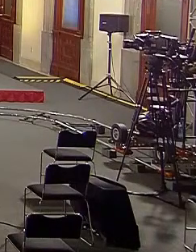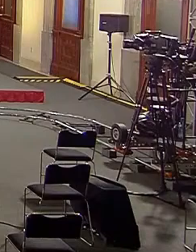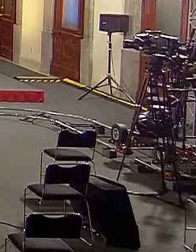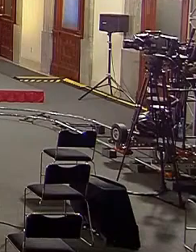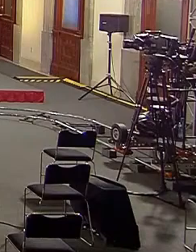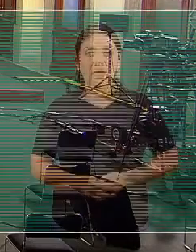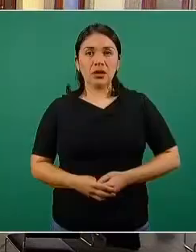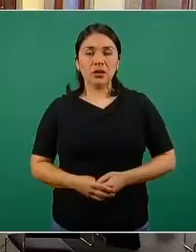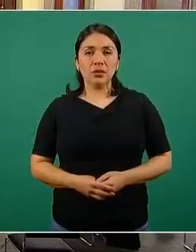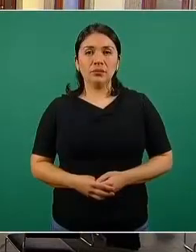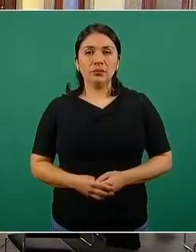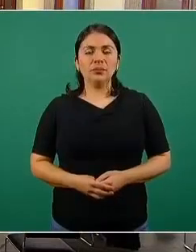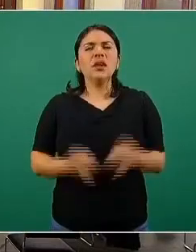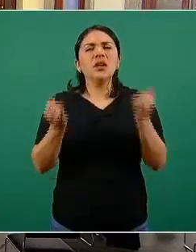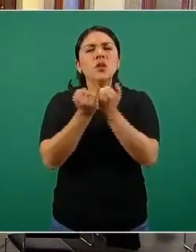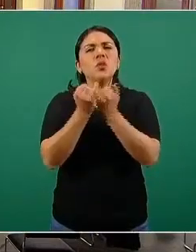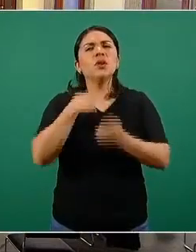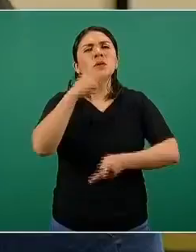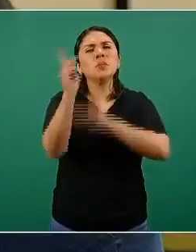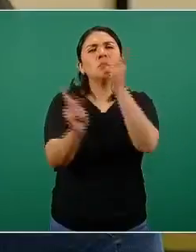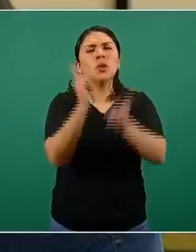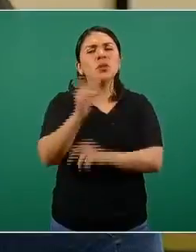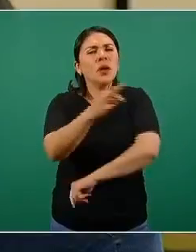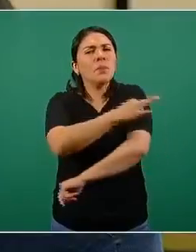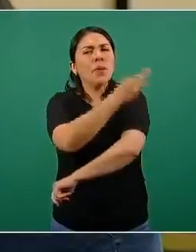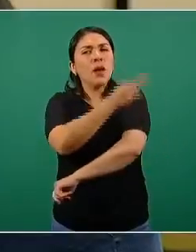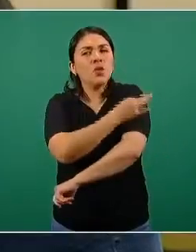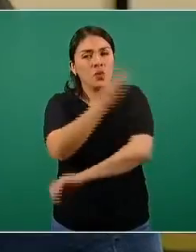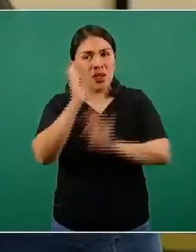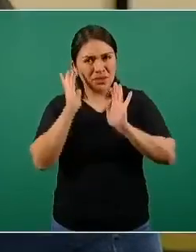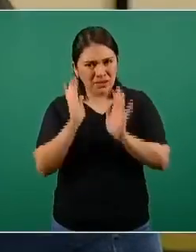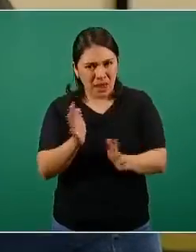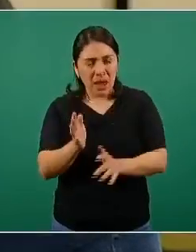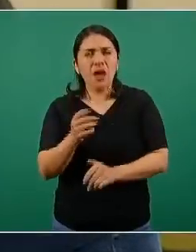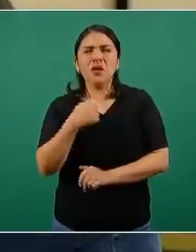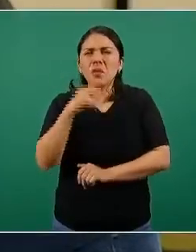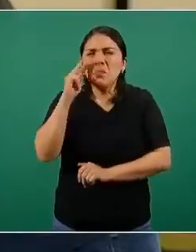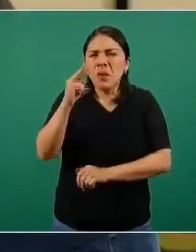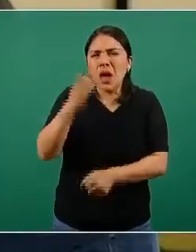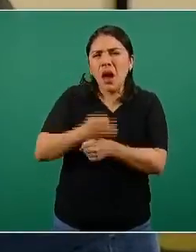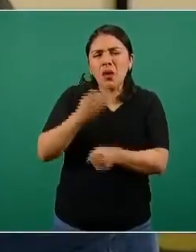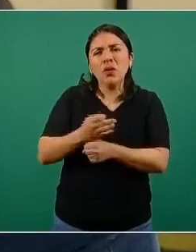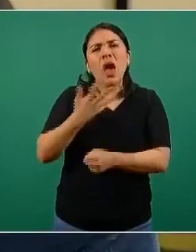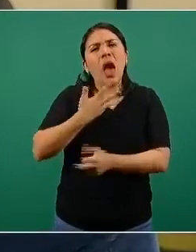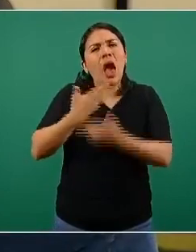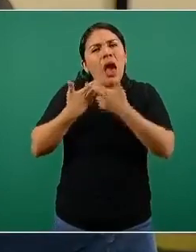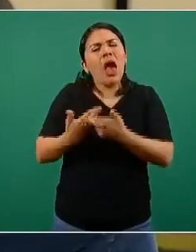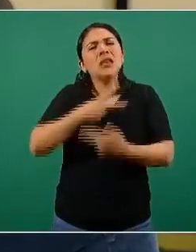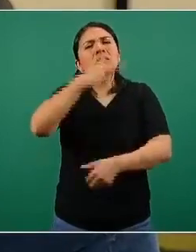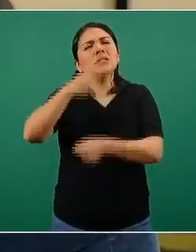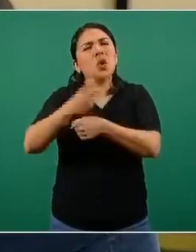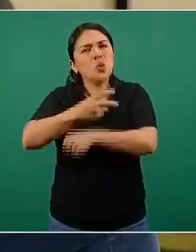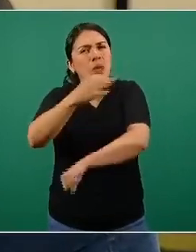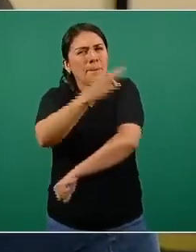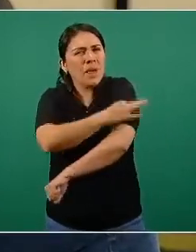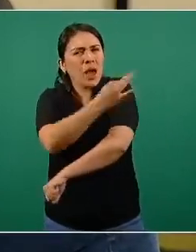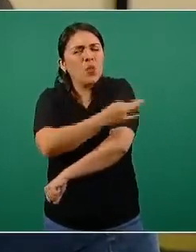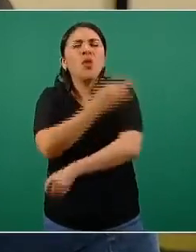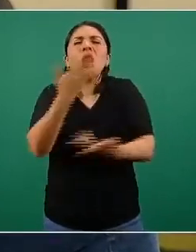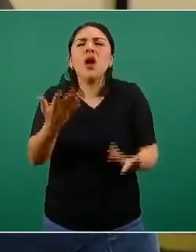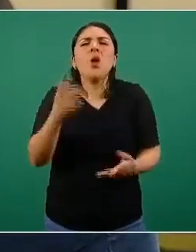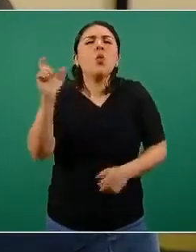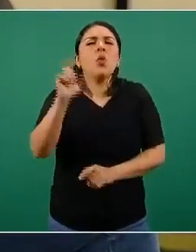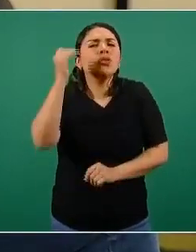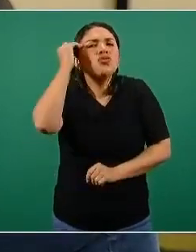93,023 vacunas, y estas vacunas, 91,000 se van a aplicar la segunda dosis. Quería saber en qué